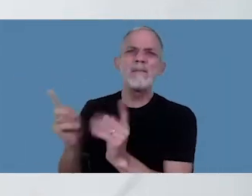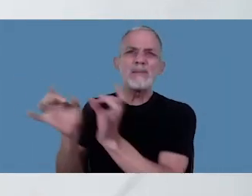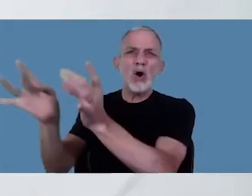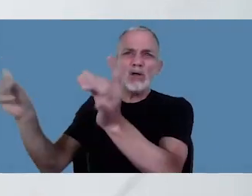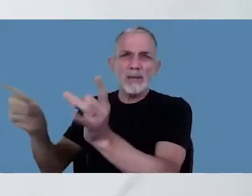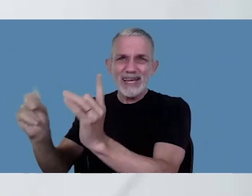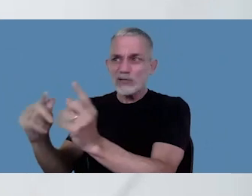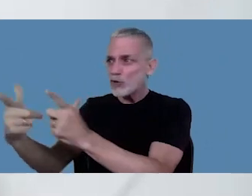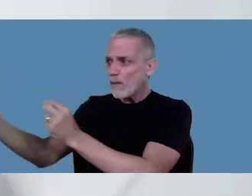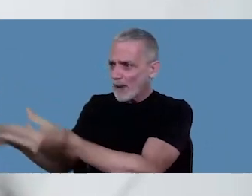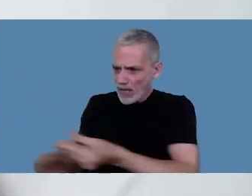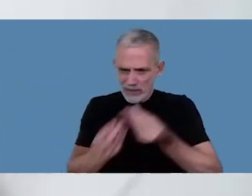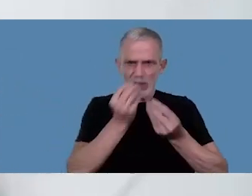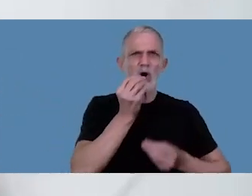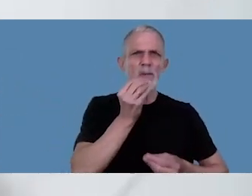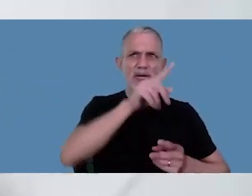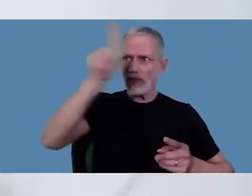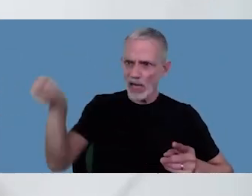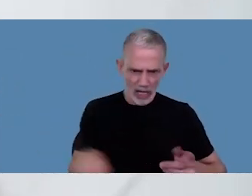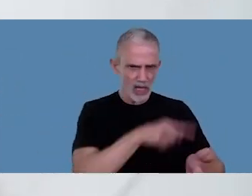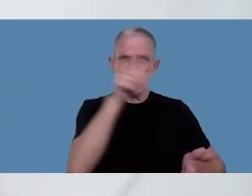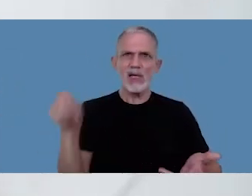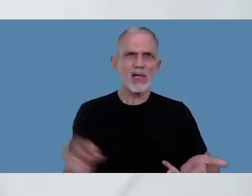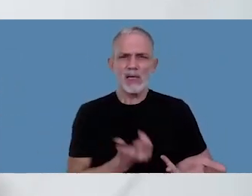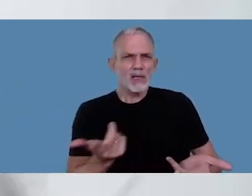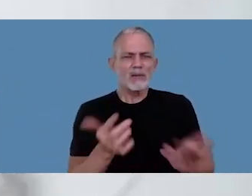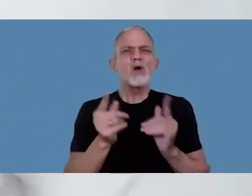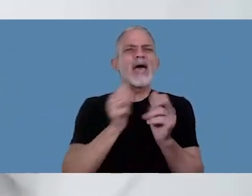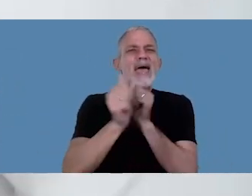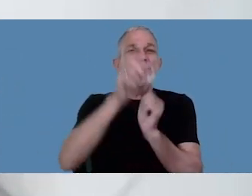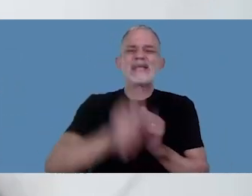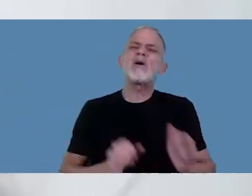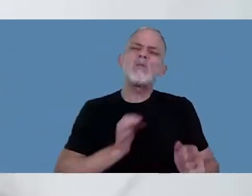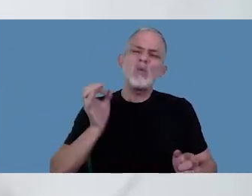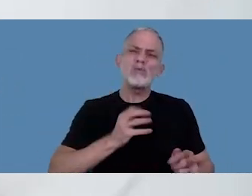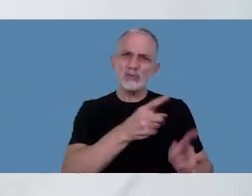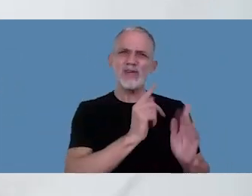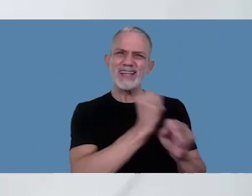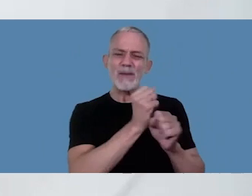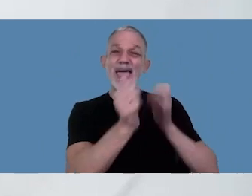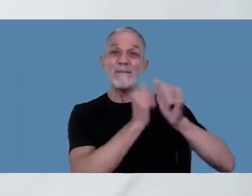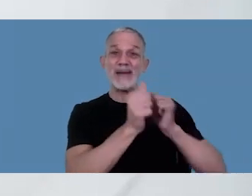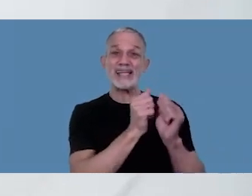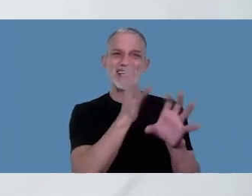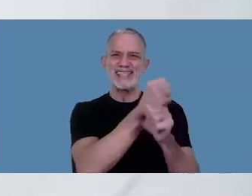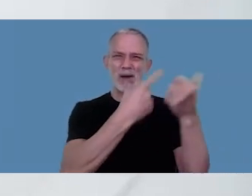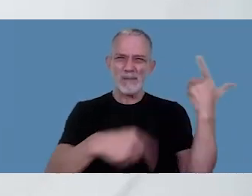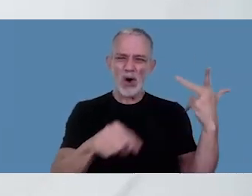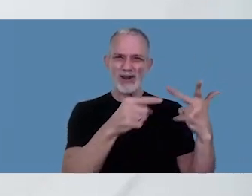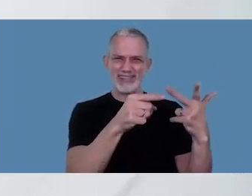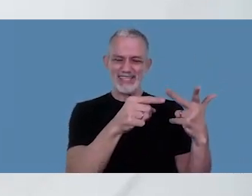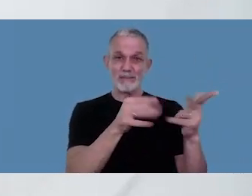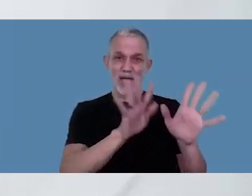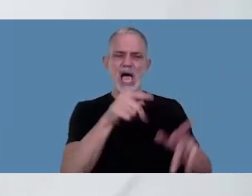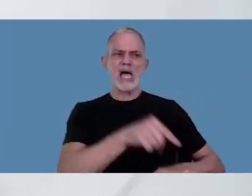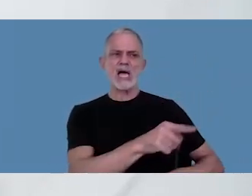mesas. Estos empresarios que trabajaron durante muchos años en empresas de transporte y que hoy lo están haciendo